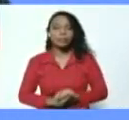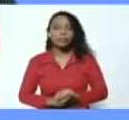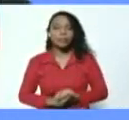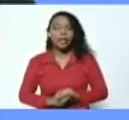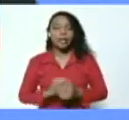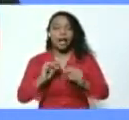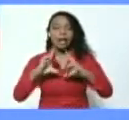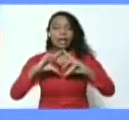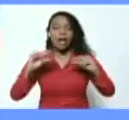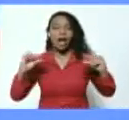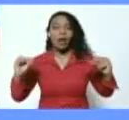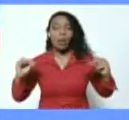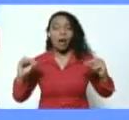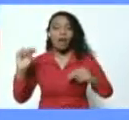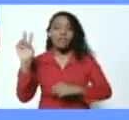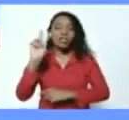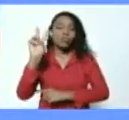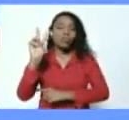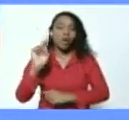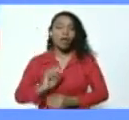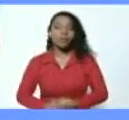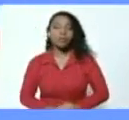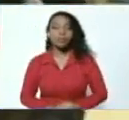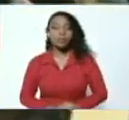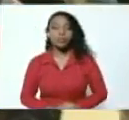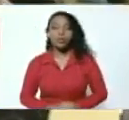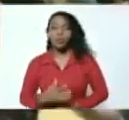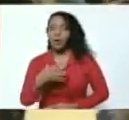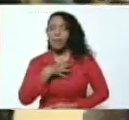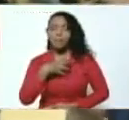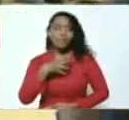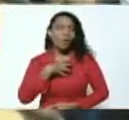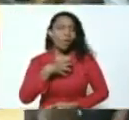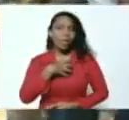nicaragüense, el venezolano. No han podido.